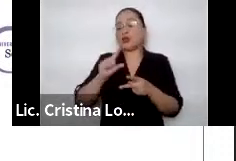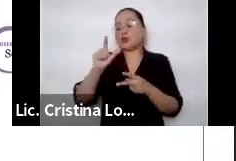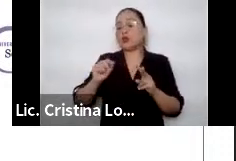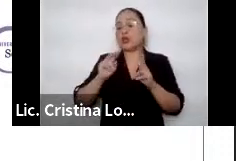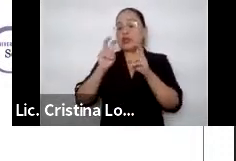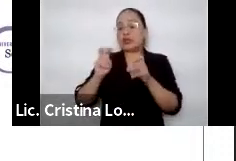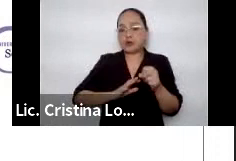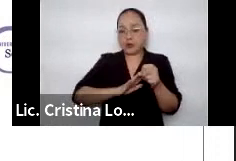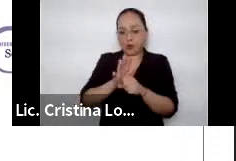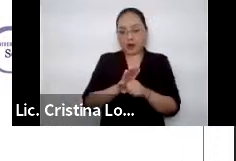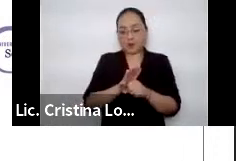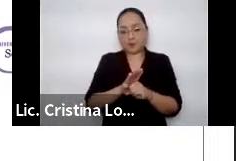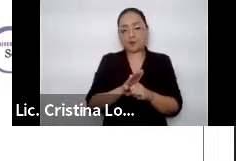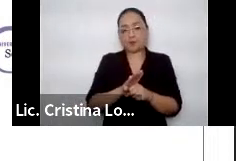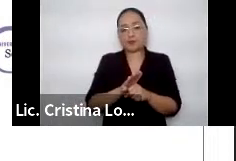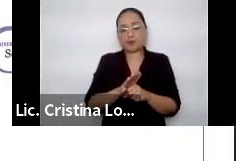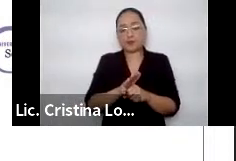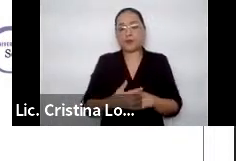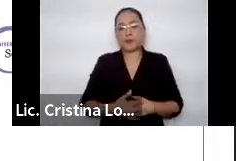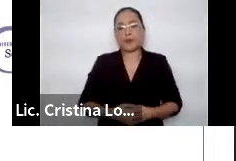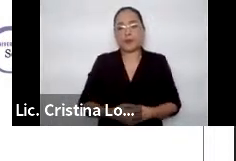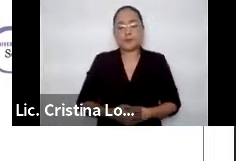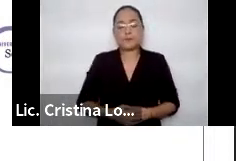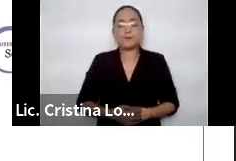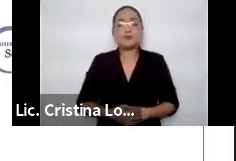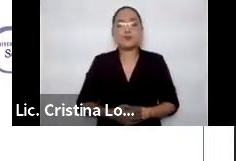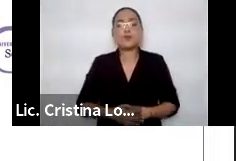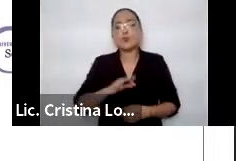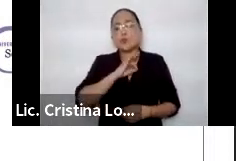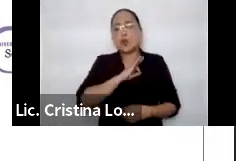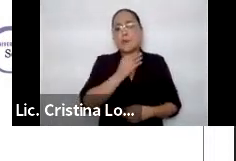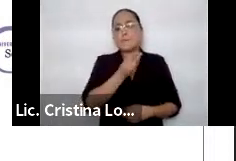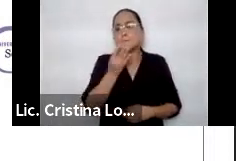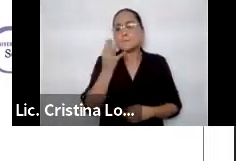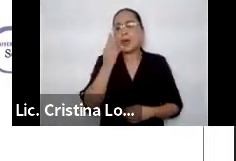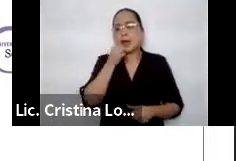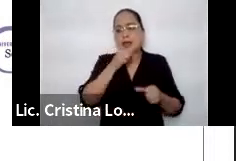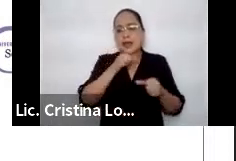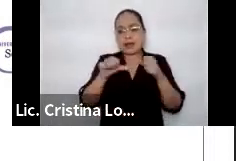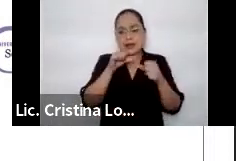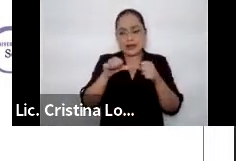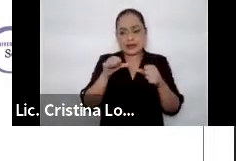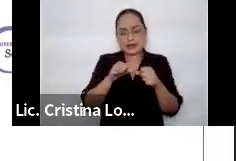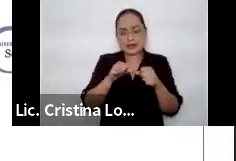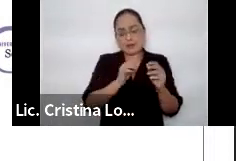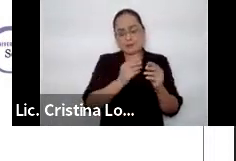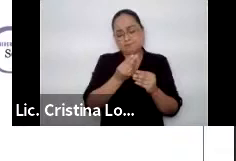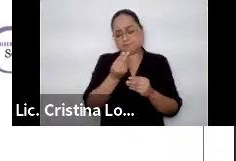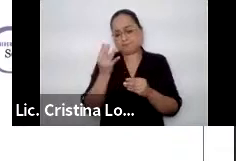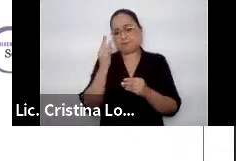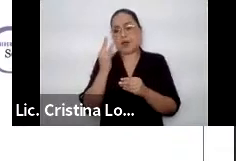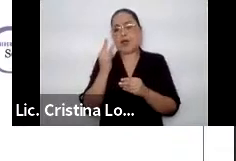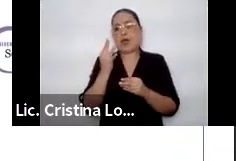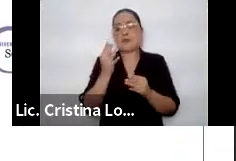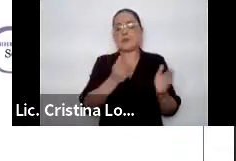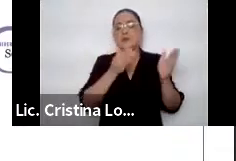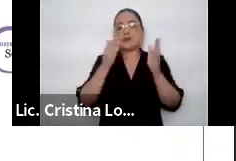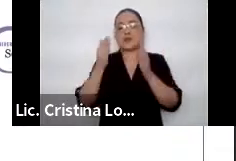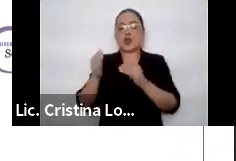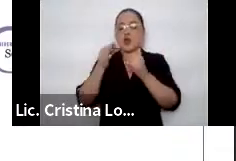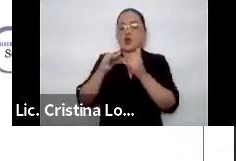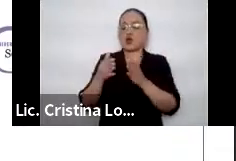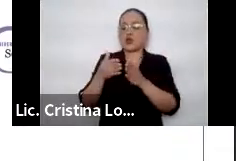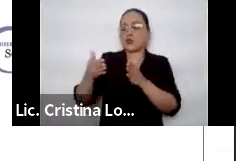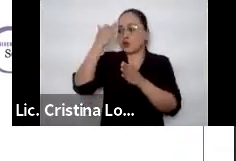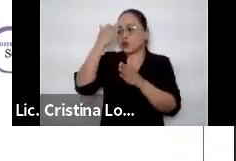de la misma, con una letra, o pueden ser varias letras. Y por último, termina con el paréntesis de la